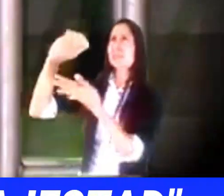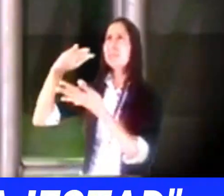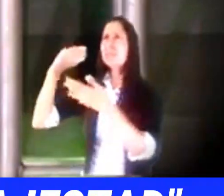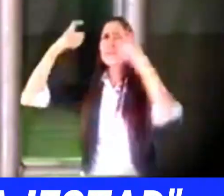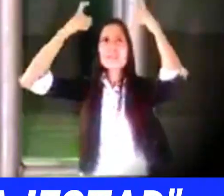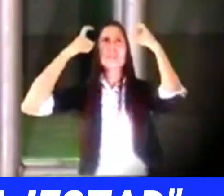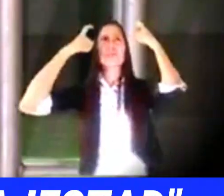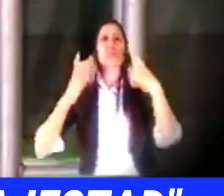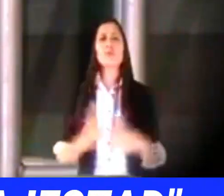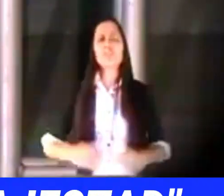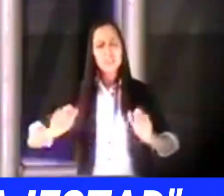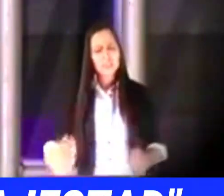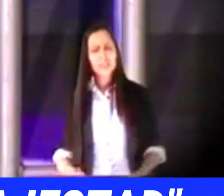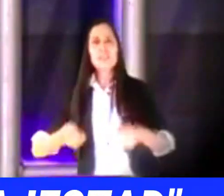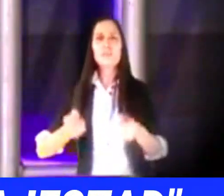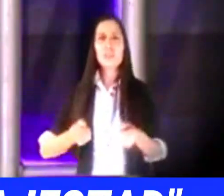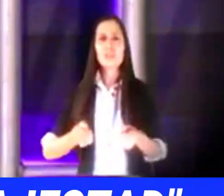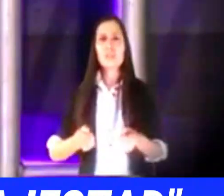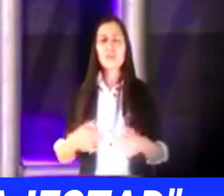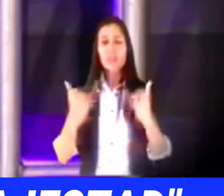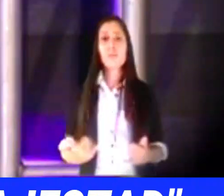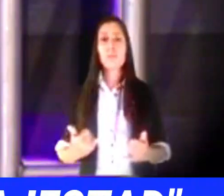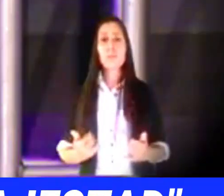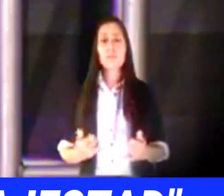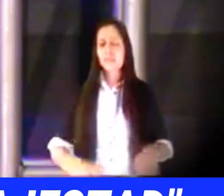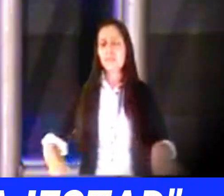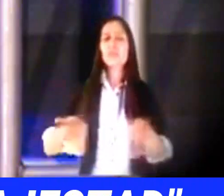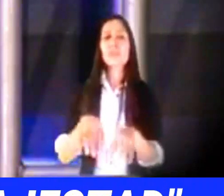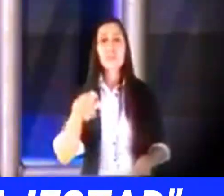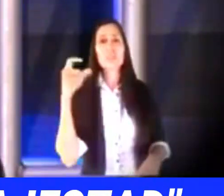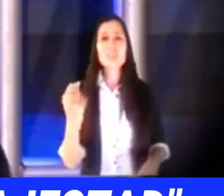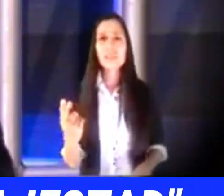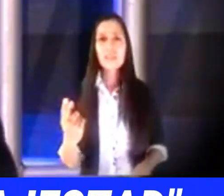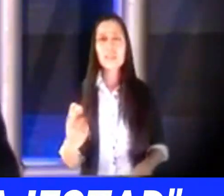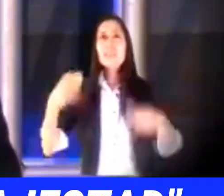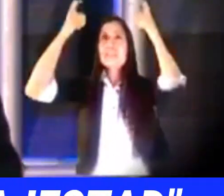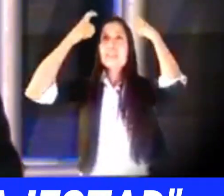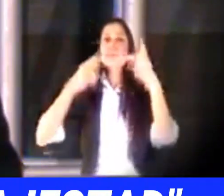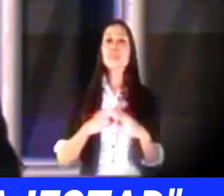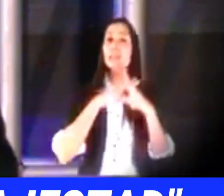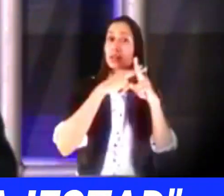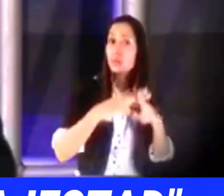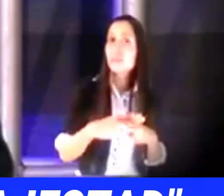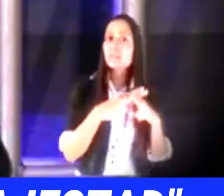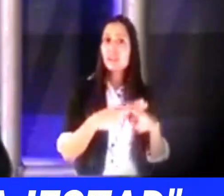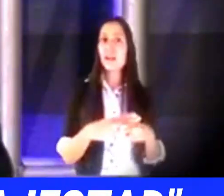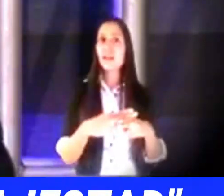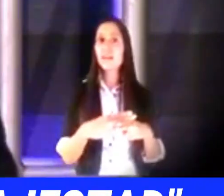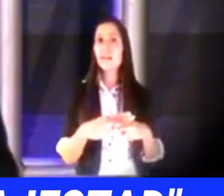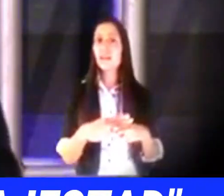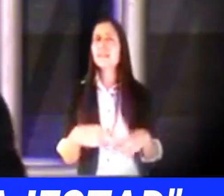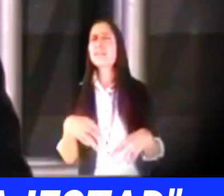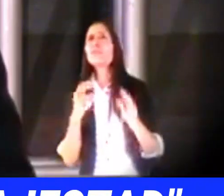tarde: retén lo que tienes, cuida lo que tienes. Sabe que los boxeadores, cuando logran